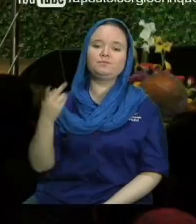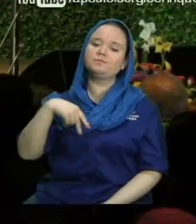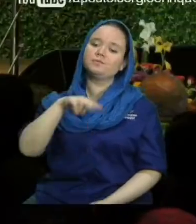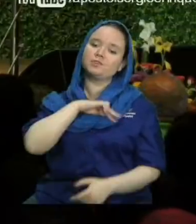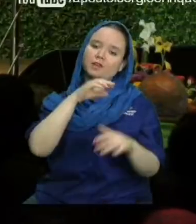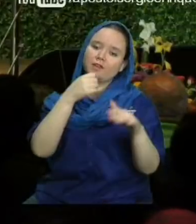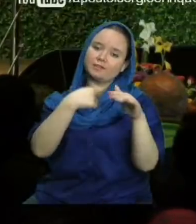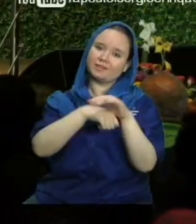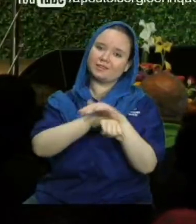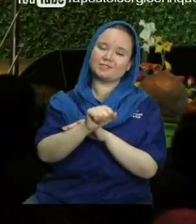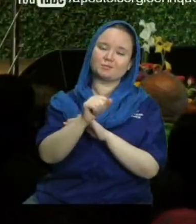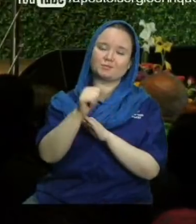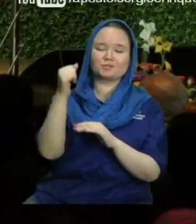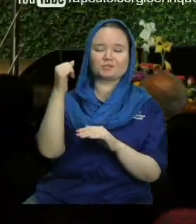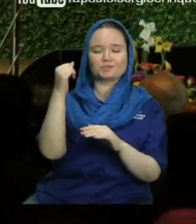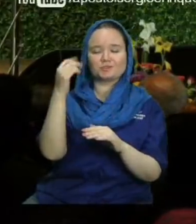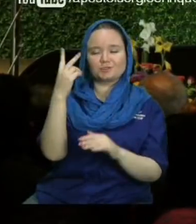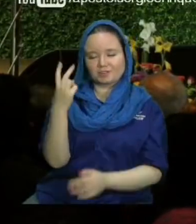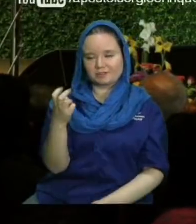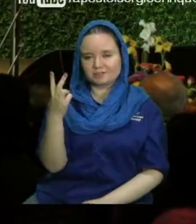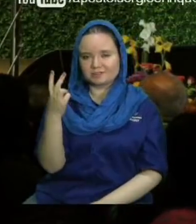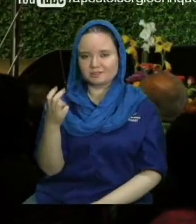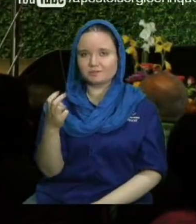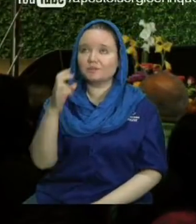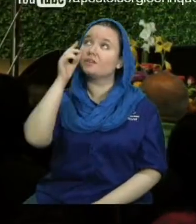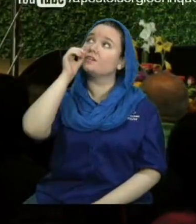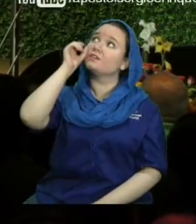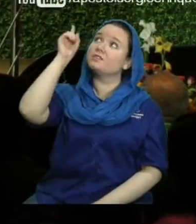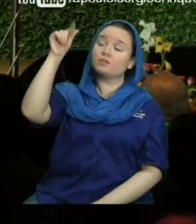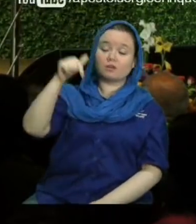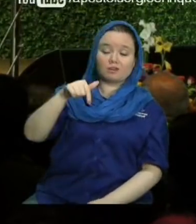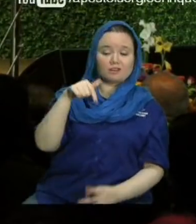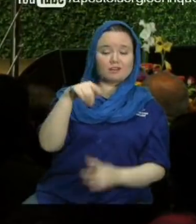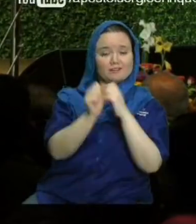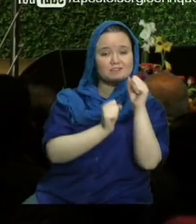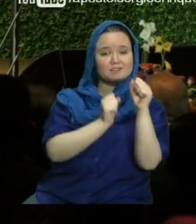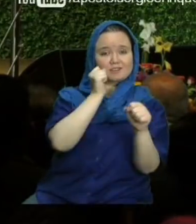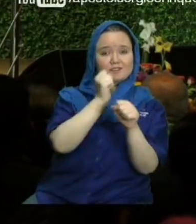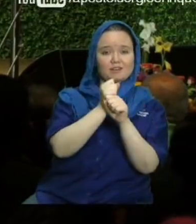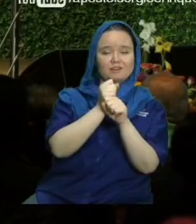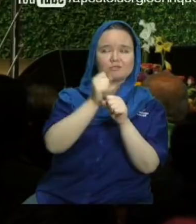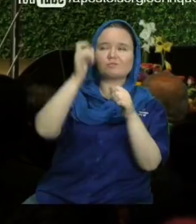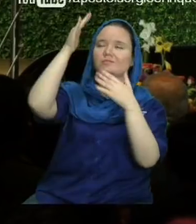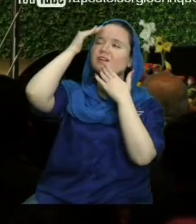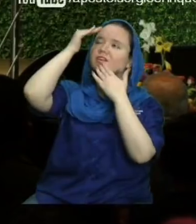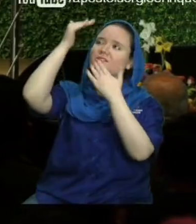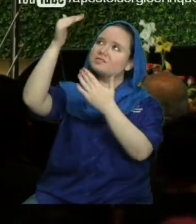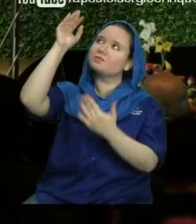nacidos de nuevo. Señor, en el año del renuevo, nuestra gratitud.